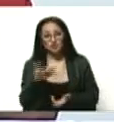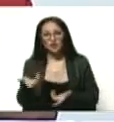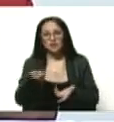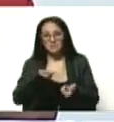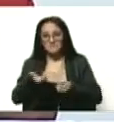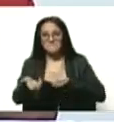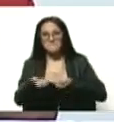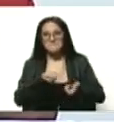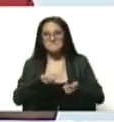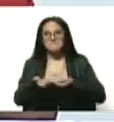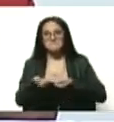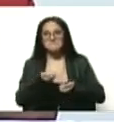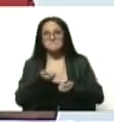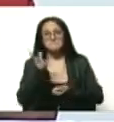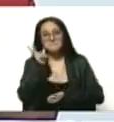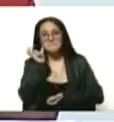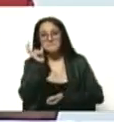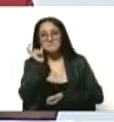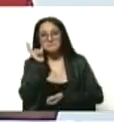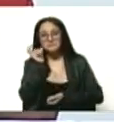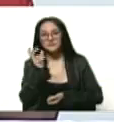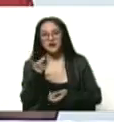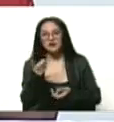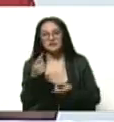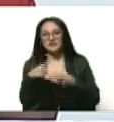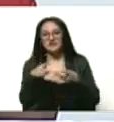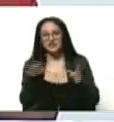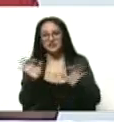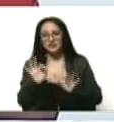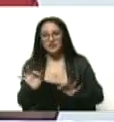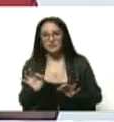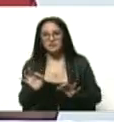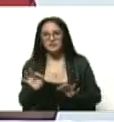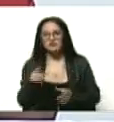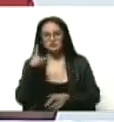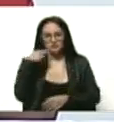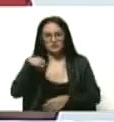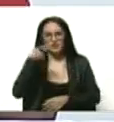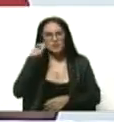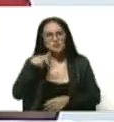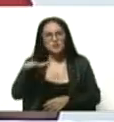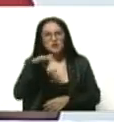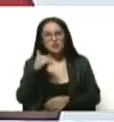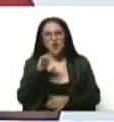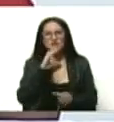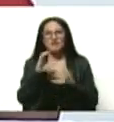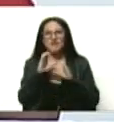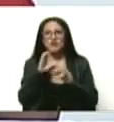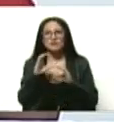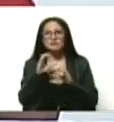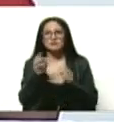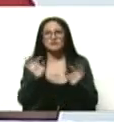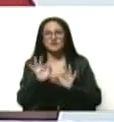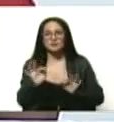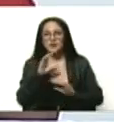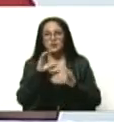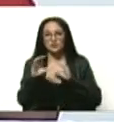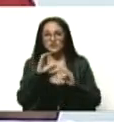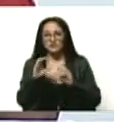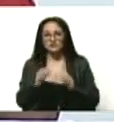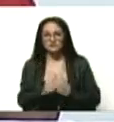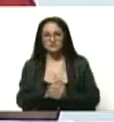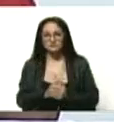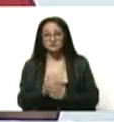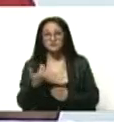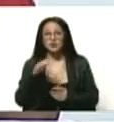recibido por muchas vías. Tú sabes que el pueblo tiene formas de comunicarse. Pero hay un